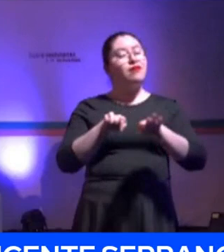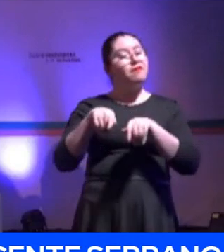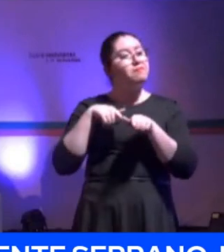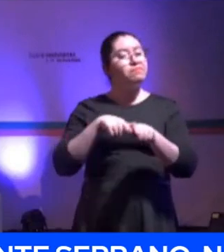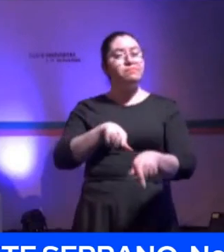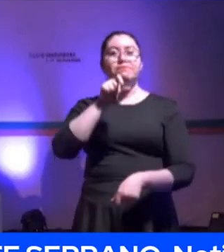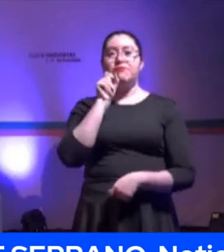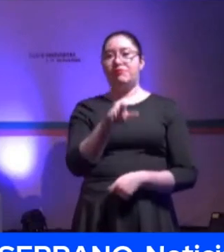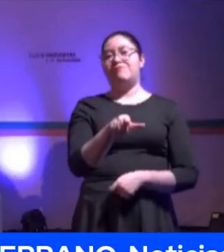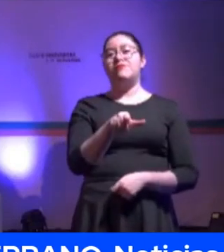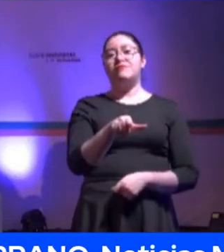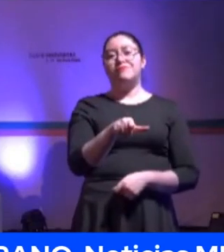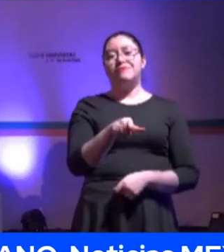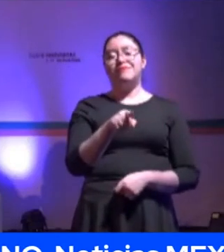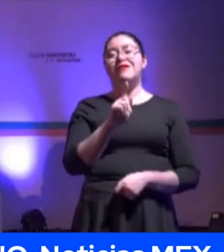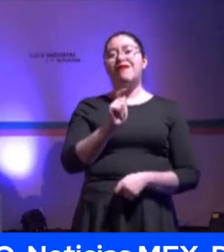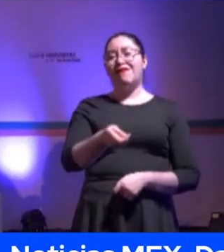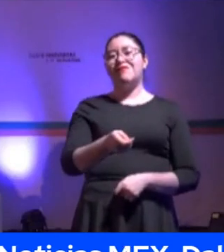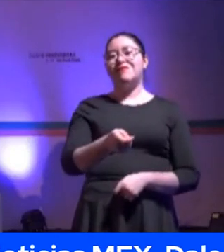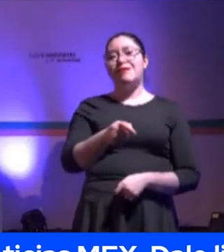el mismo, decir la verdad.